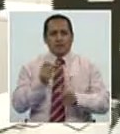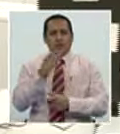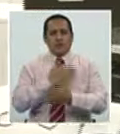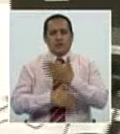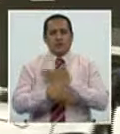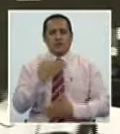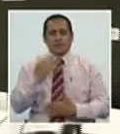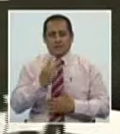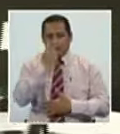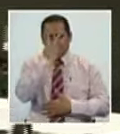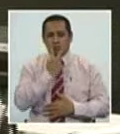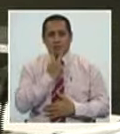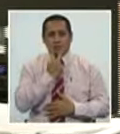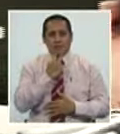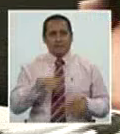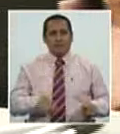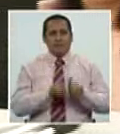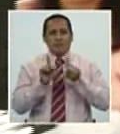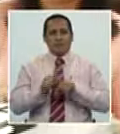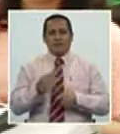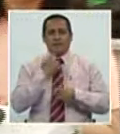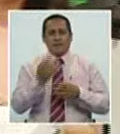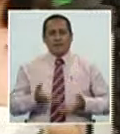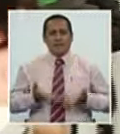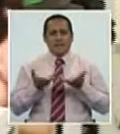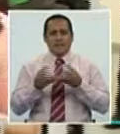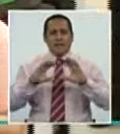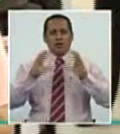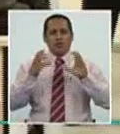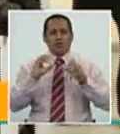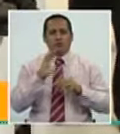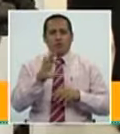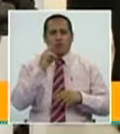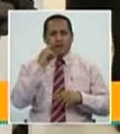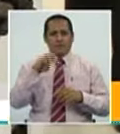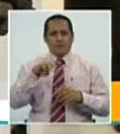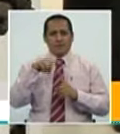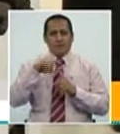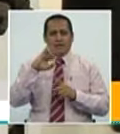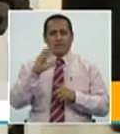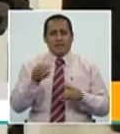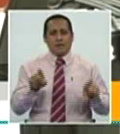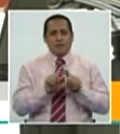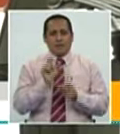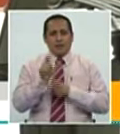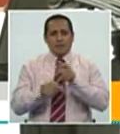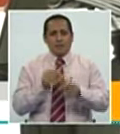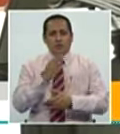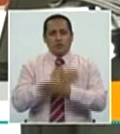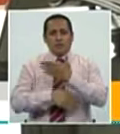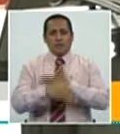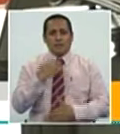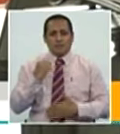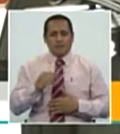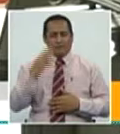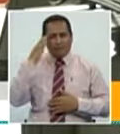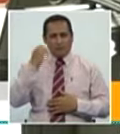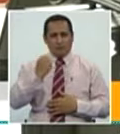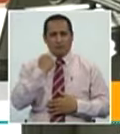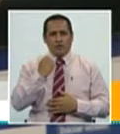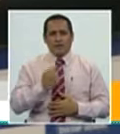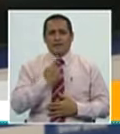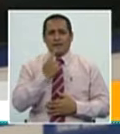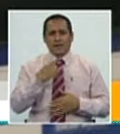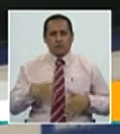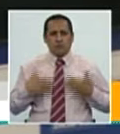especialmente a personas con discapacidad visual. También se brinda el curso de ofimática Head Mouse para personas con discapacidad